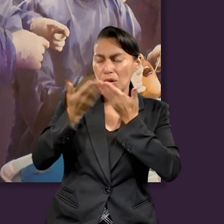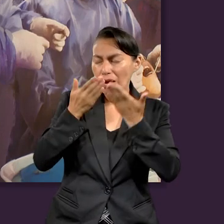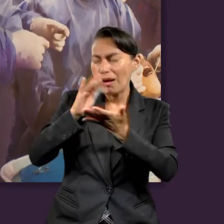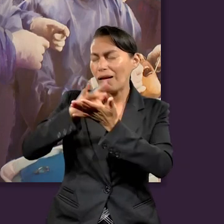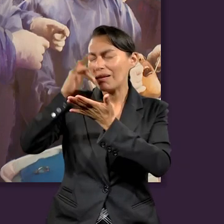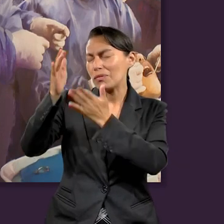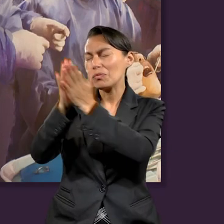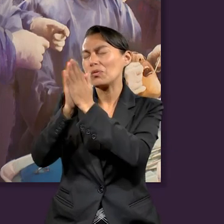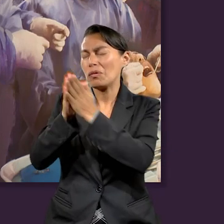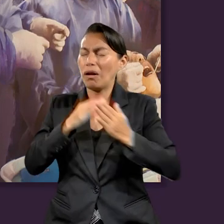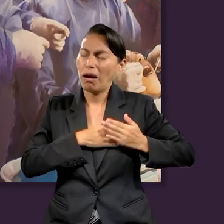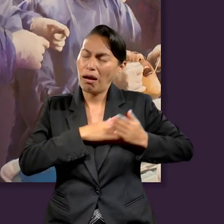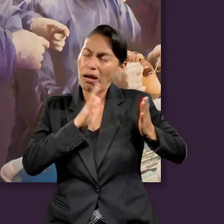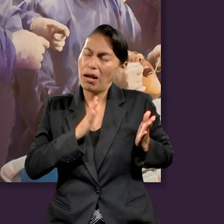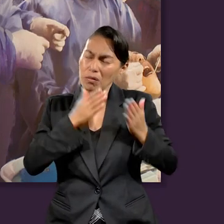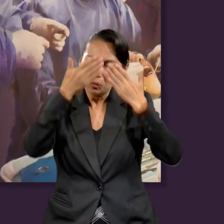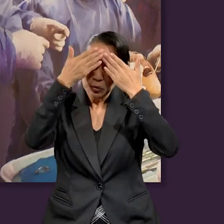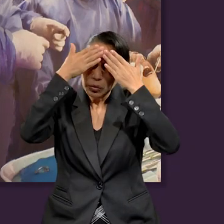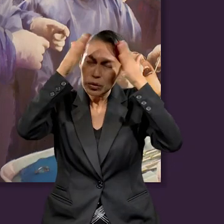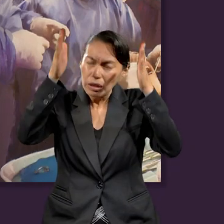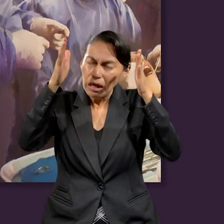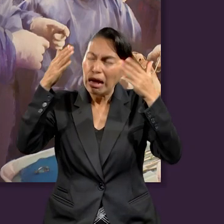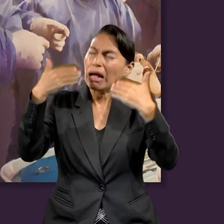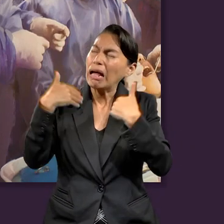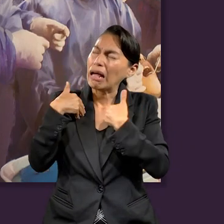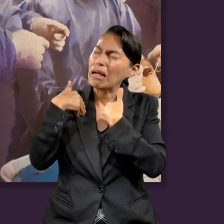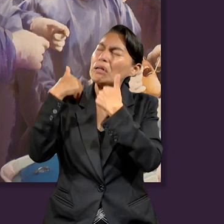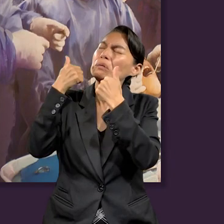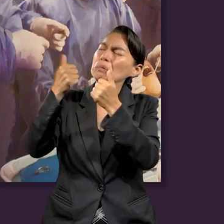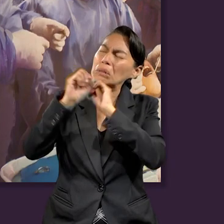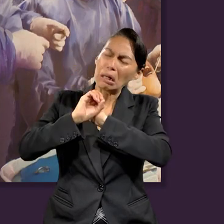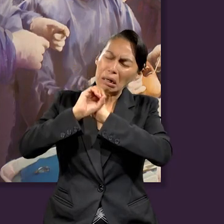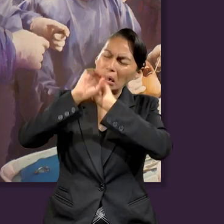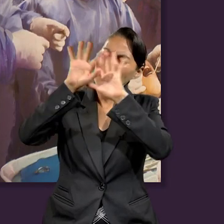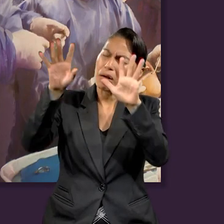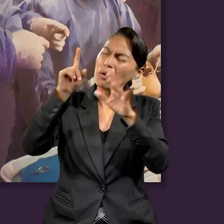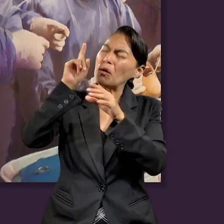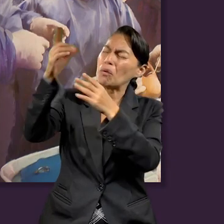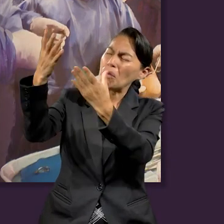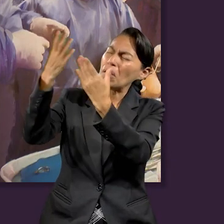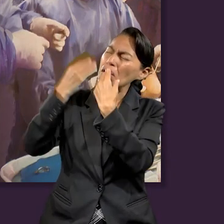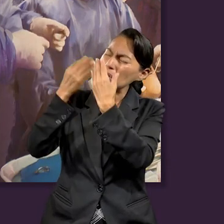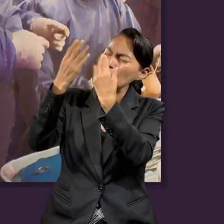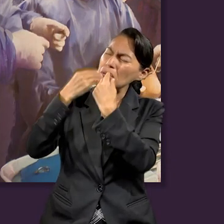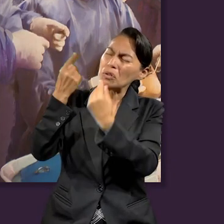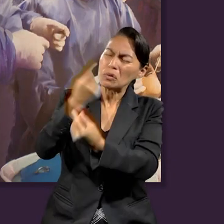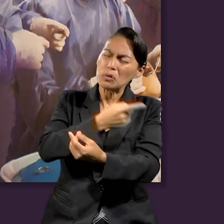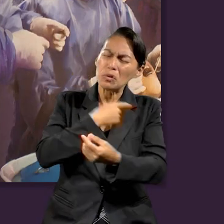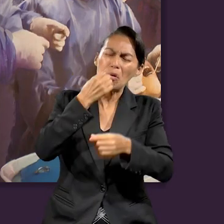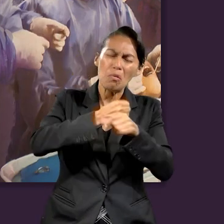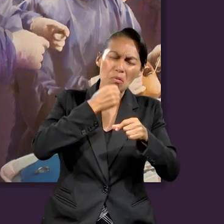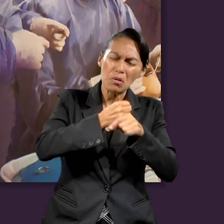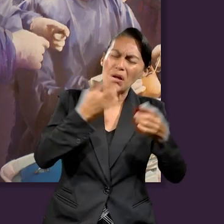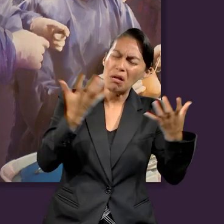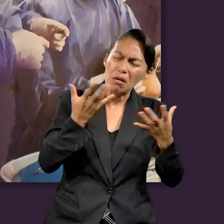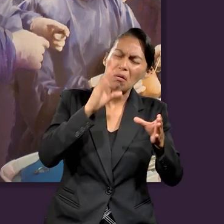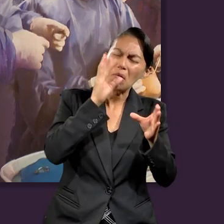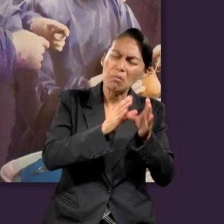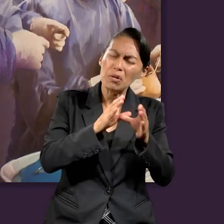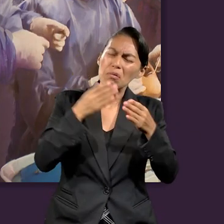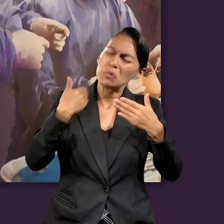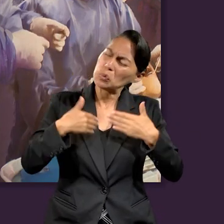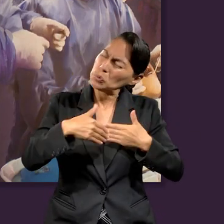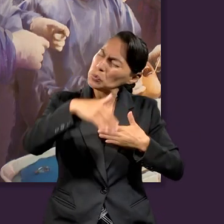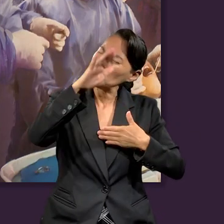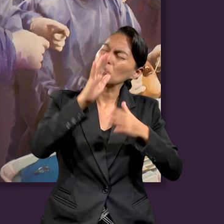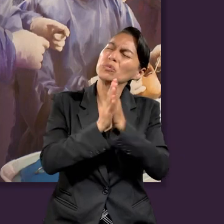nuestras mentes y nuestros corazones para poder entender lo que tú tienes que enseñarnos y que podamos ponerlo en práctica en el resto de nuestras vidas.